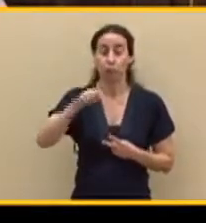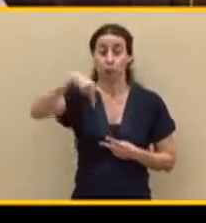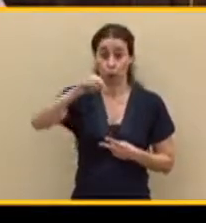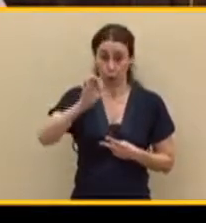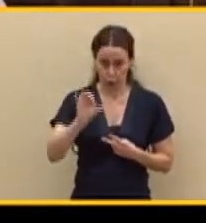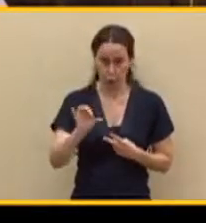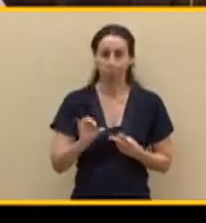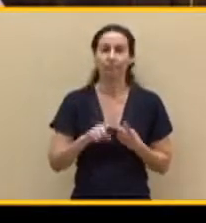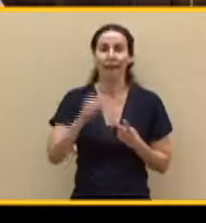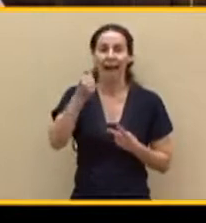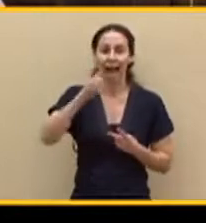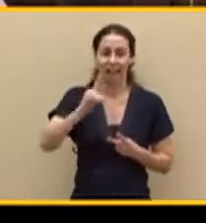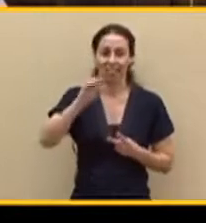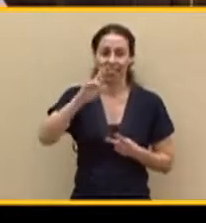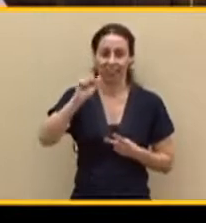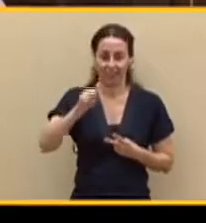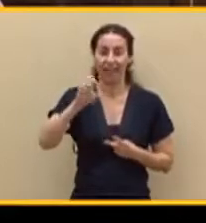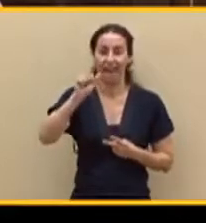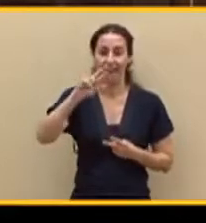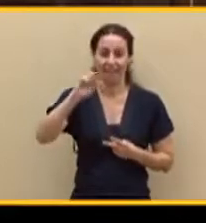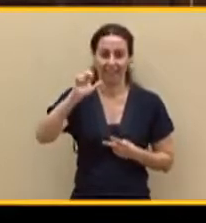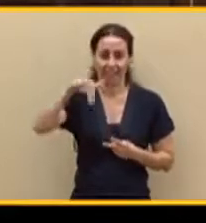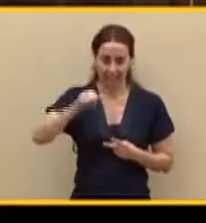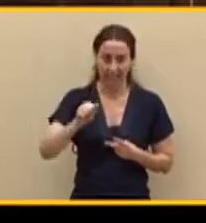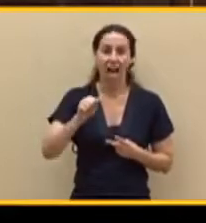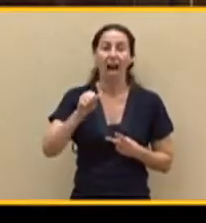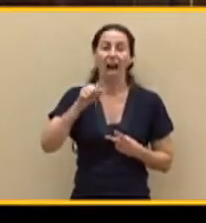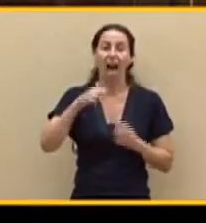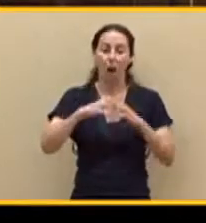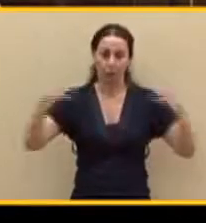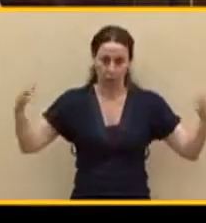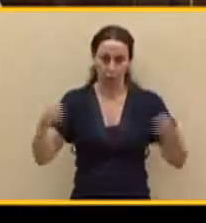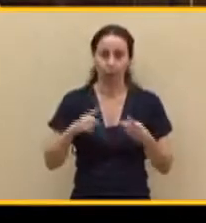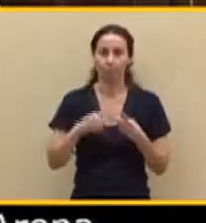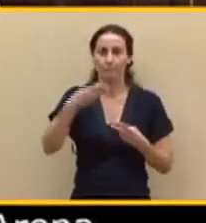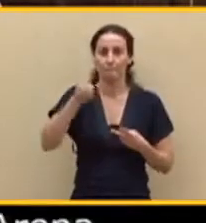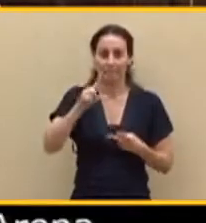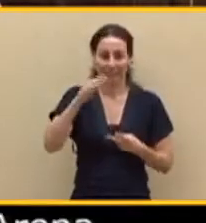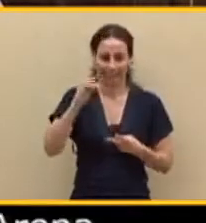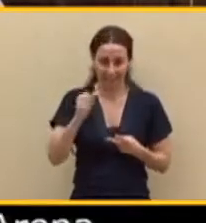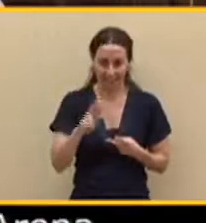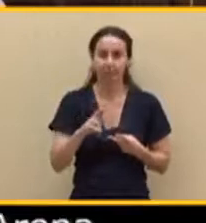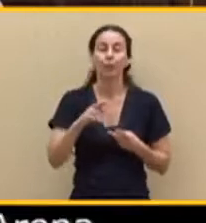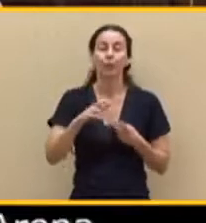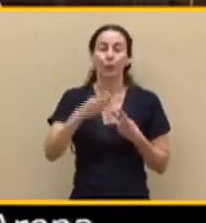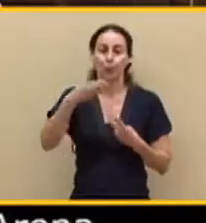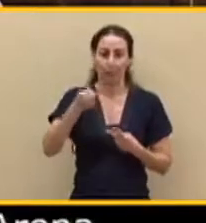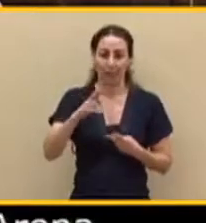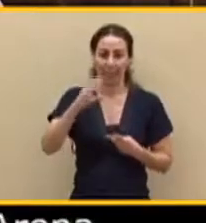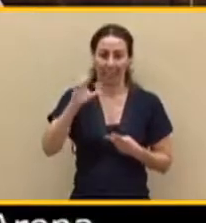Andratx, Arena, Auditorio, Baltar, Bárcenas,